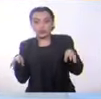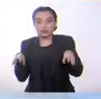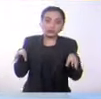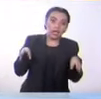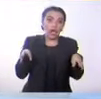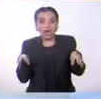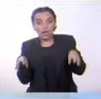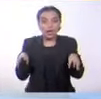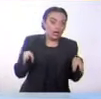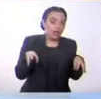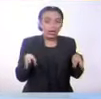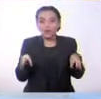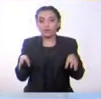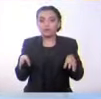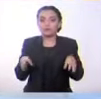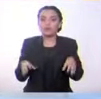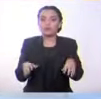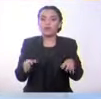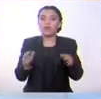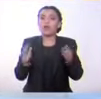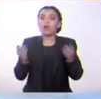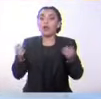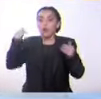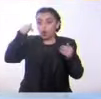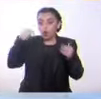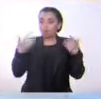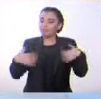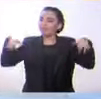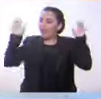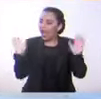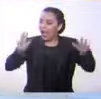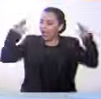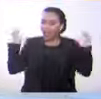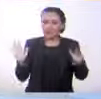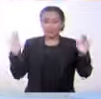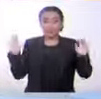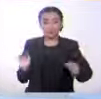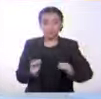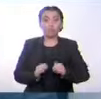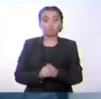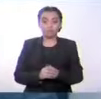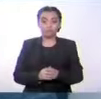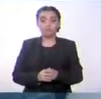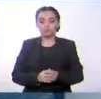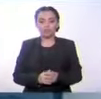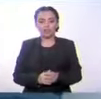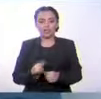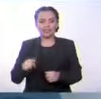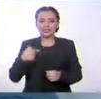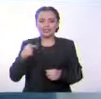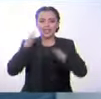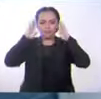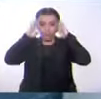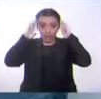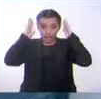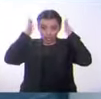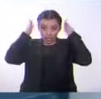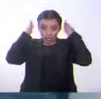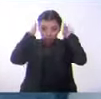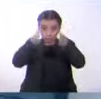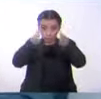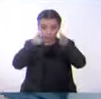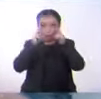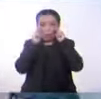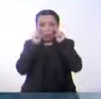lejanos de las aves modernas. Te invito a que siempre prestes atención y que seas muy observador